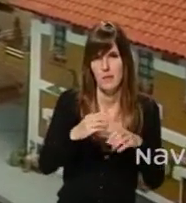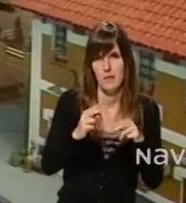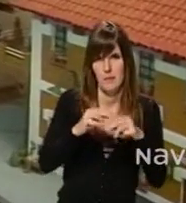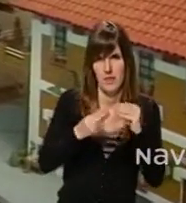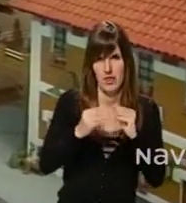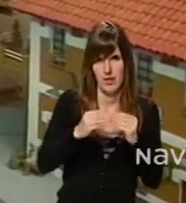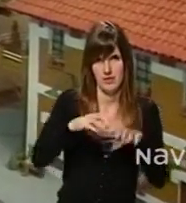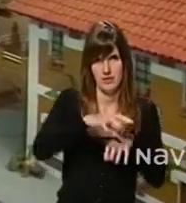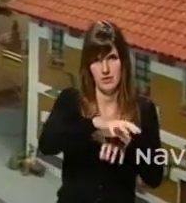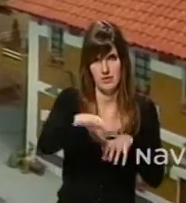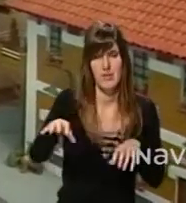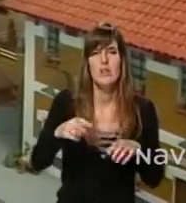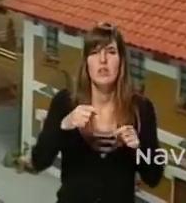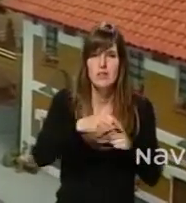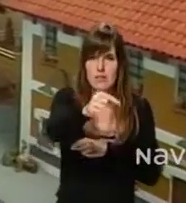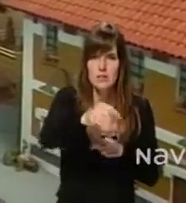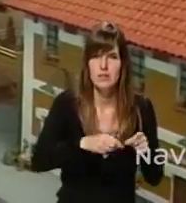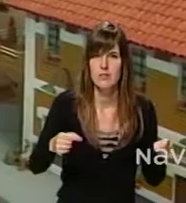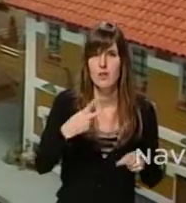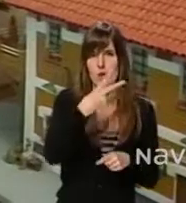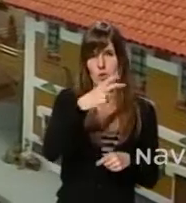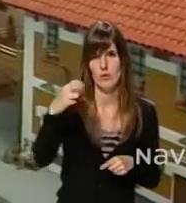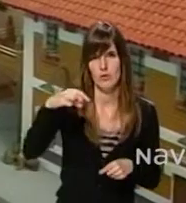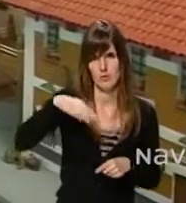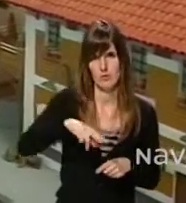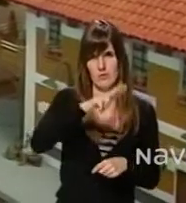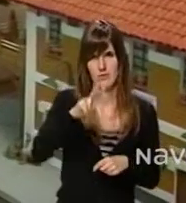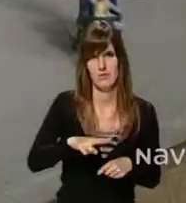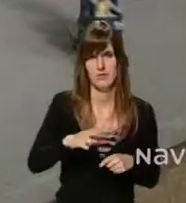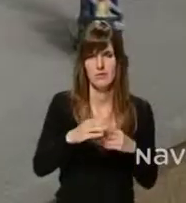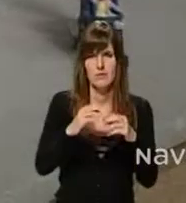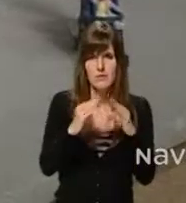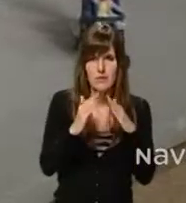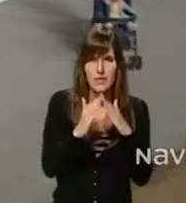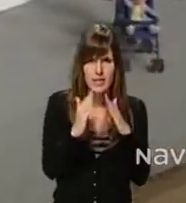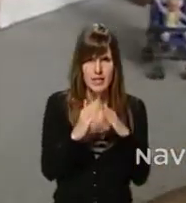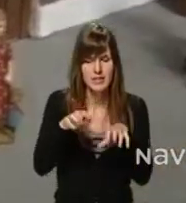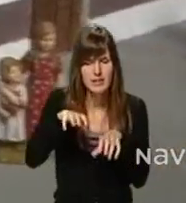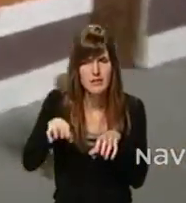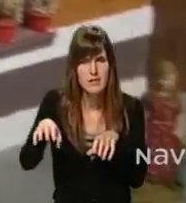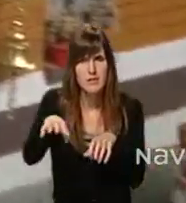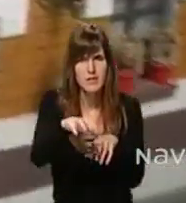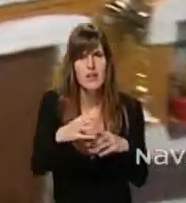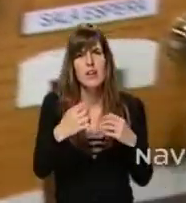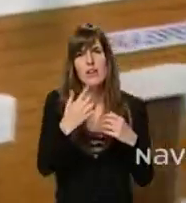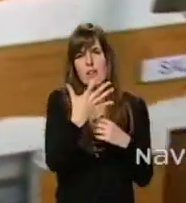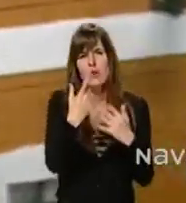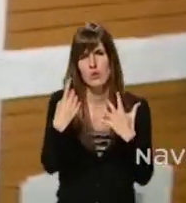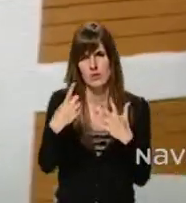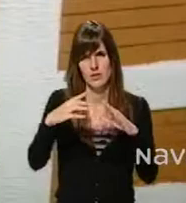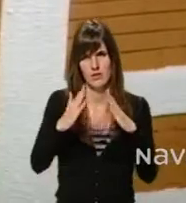o sea que son unos 200 metros cuadrados y hay como 5 o 6